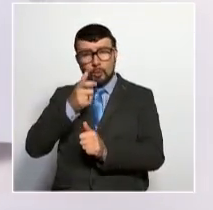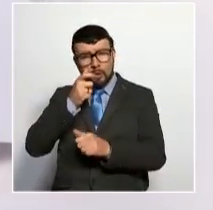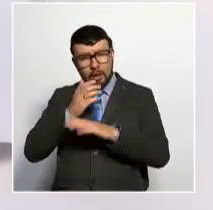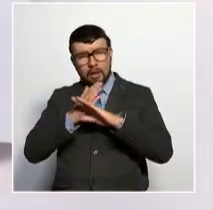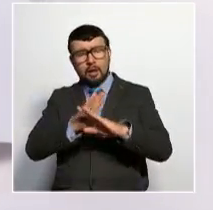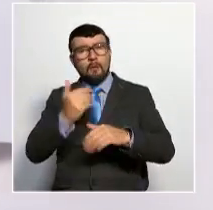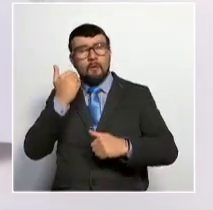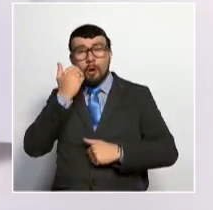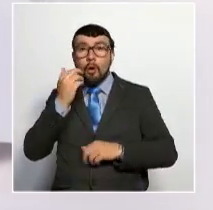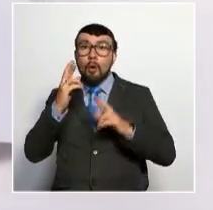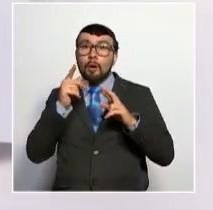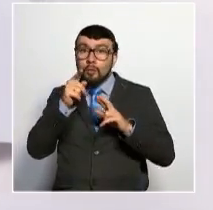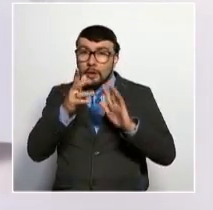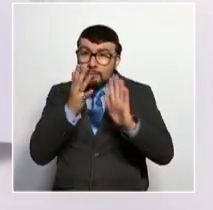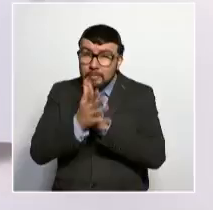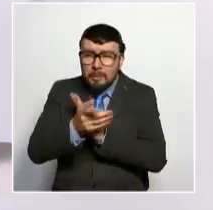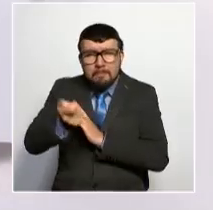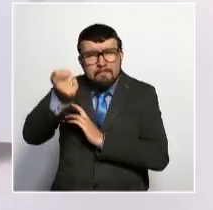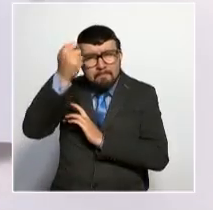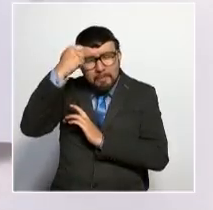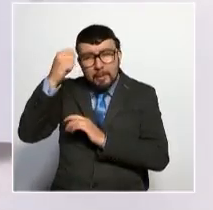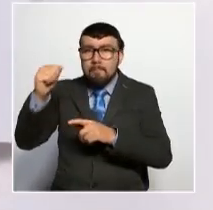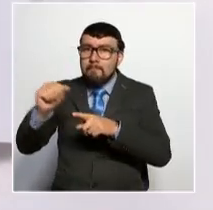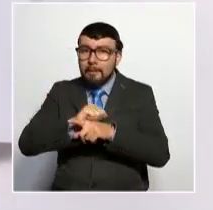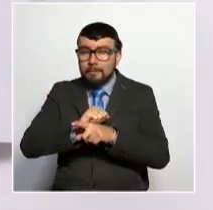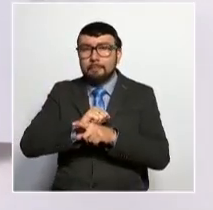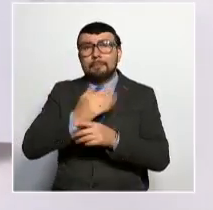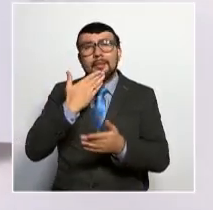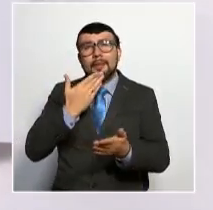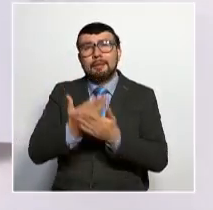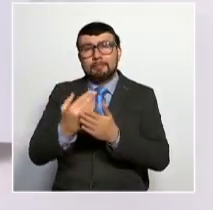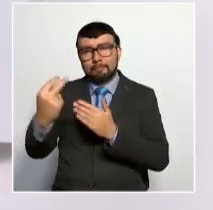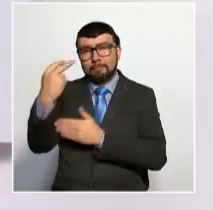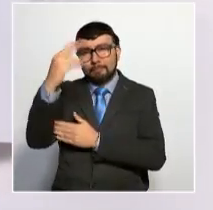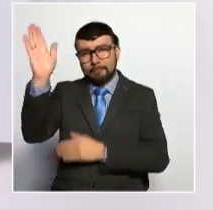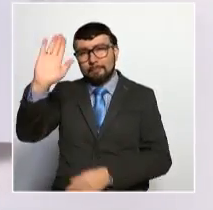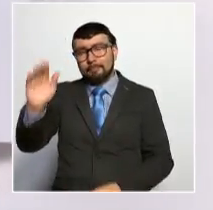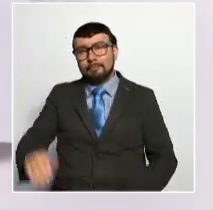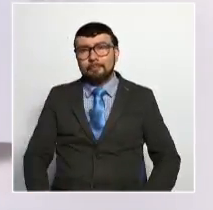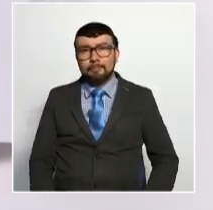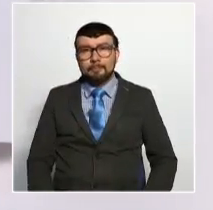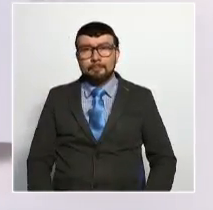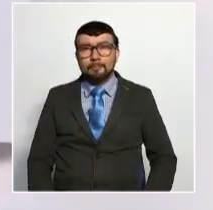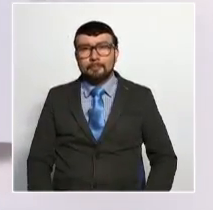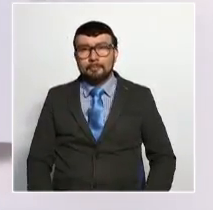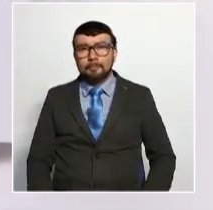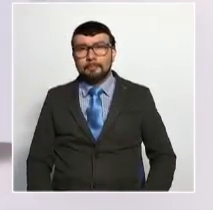Ojalá esto sea una información que pongan en práctica. A todos ustedes, mil gracias por estar con nosotros.